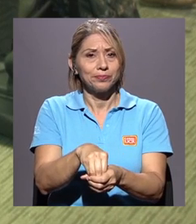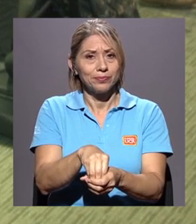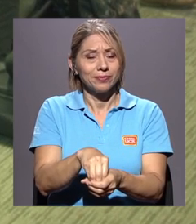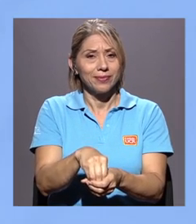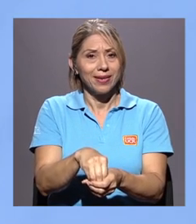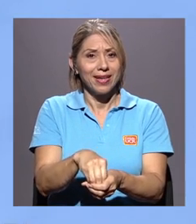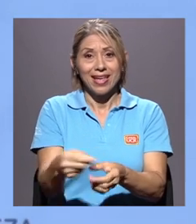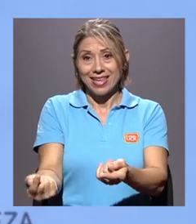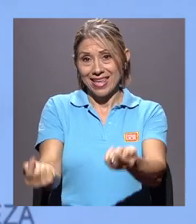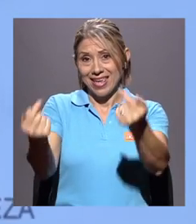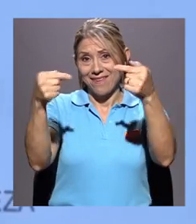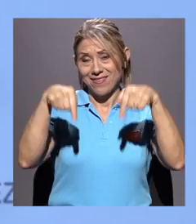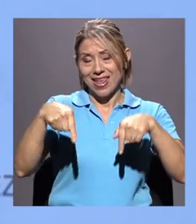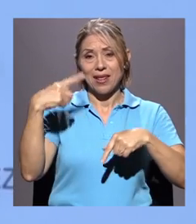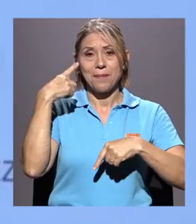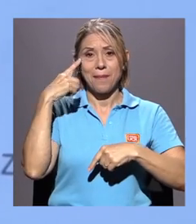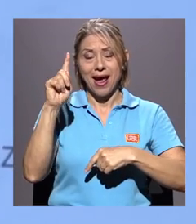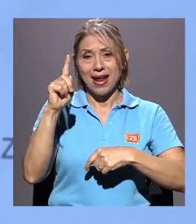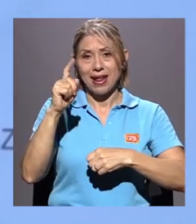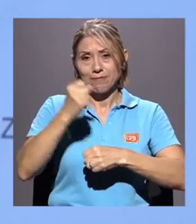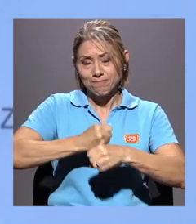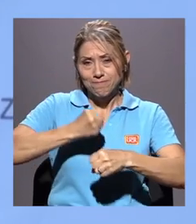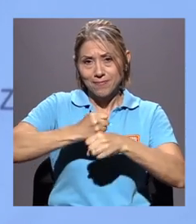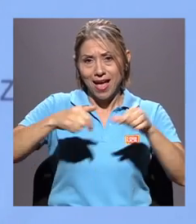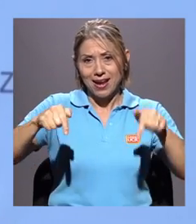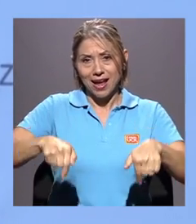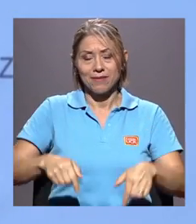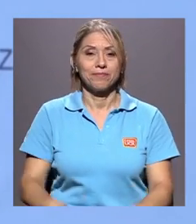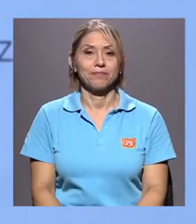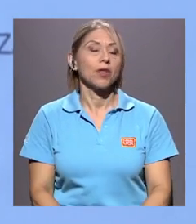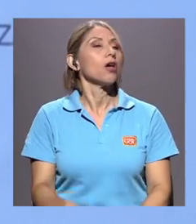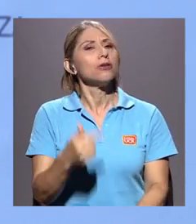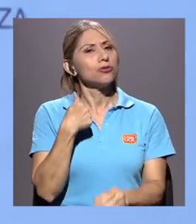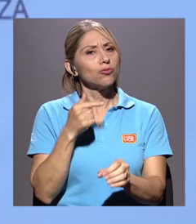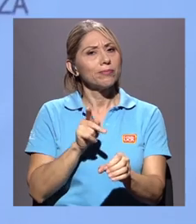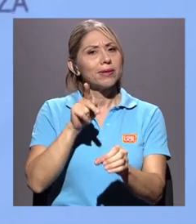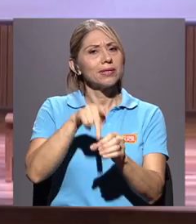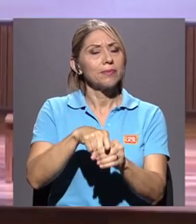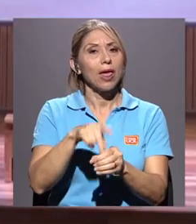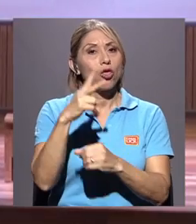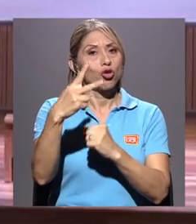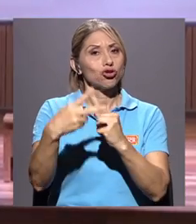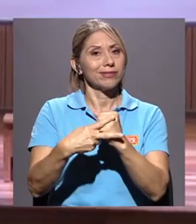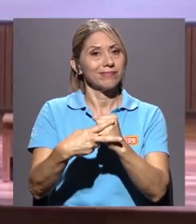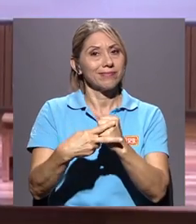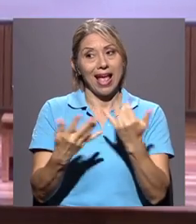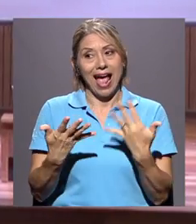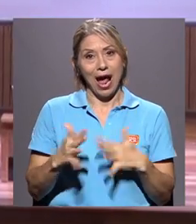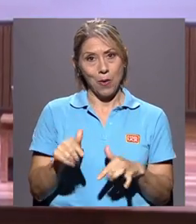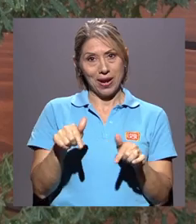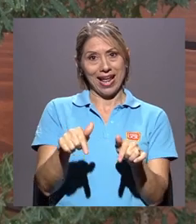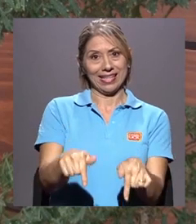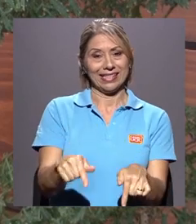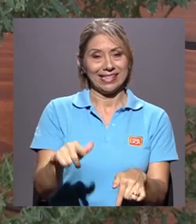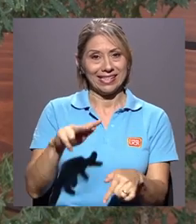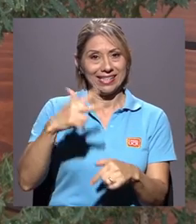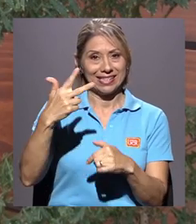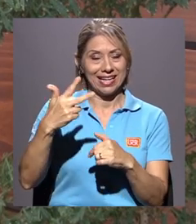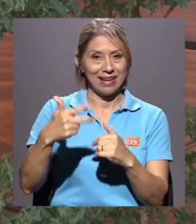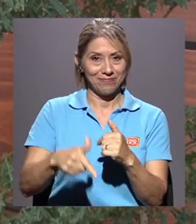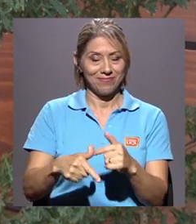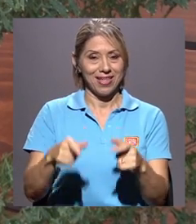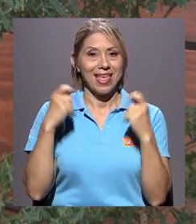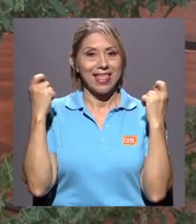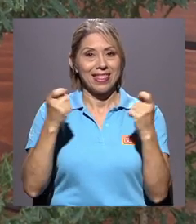que vienen a aportar su trabajo acá. Yo he participado en 12 ediciones, ya esta será mi tercera edición de Sax Fest a